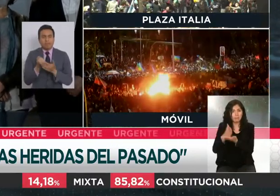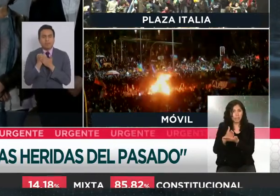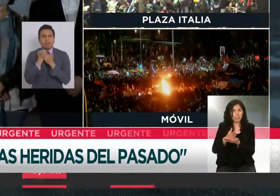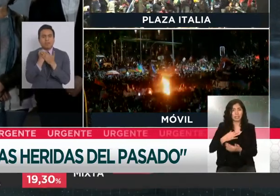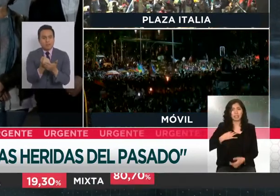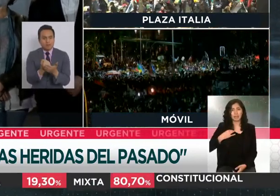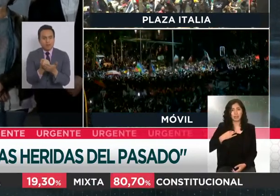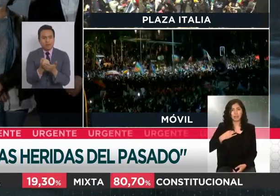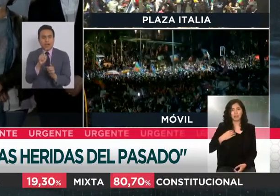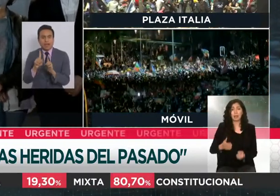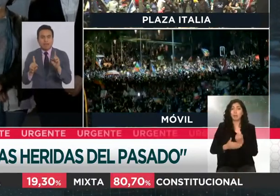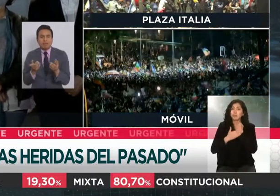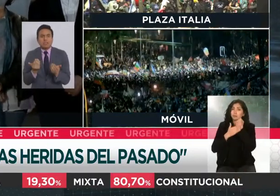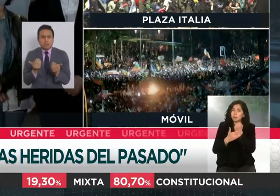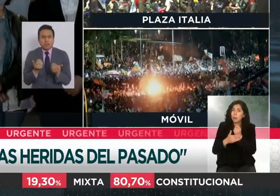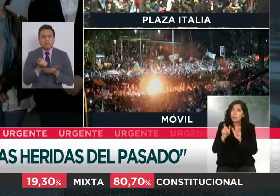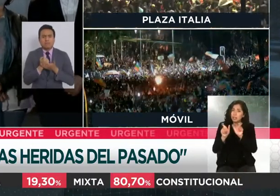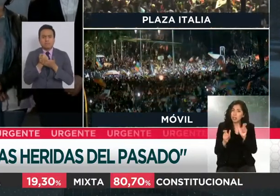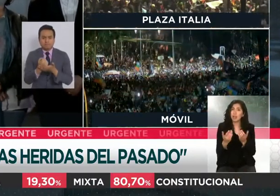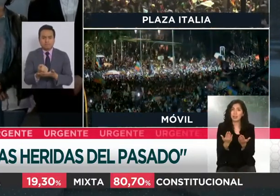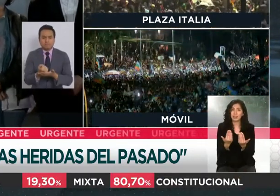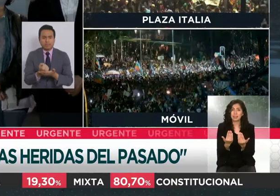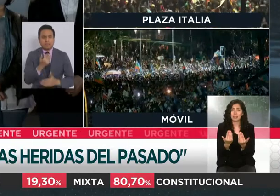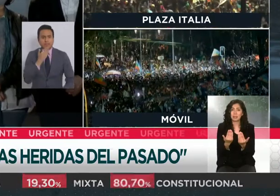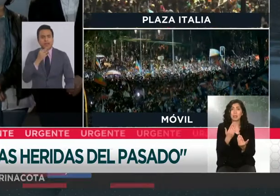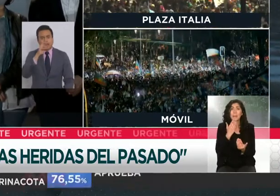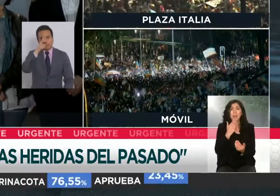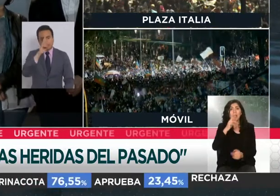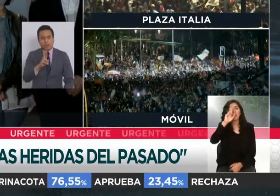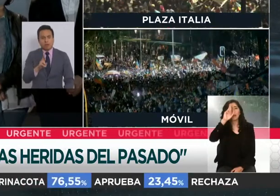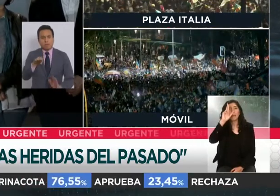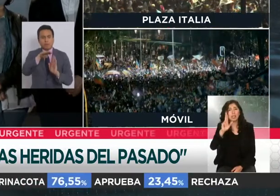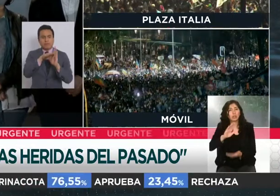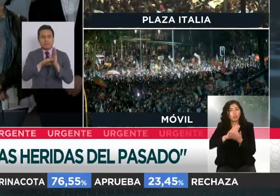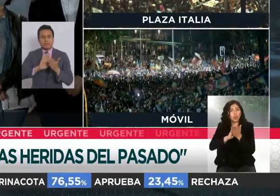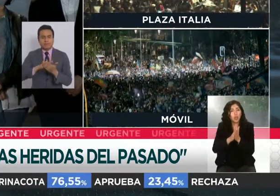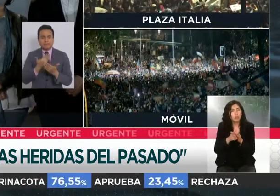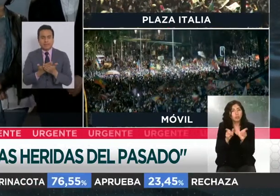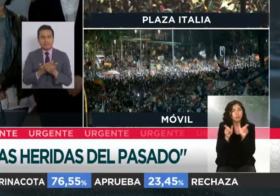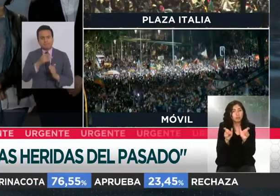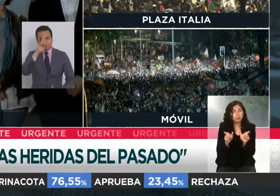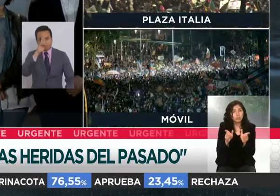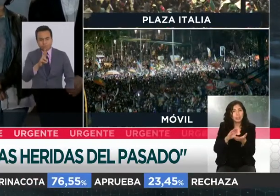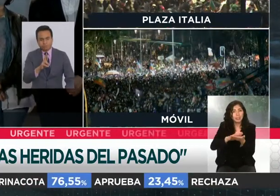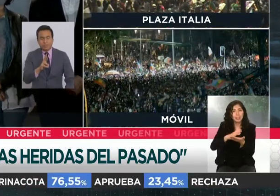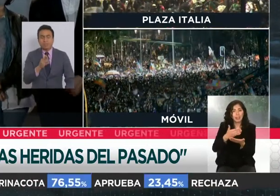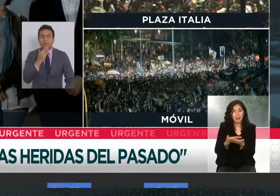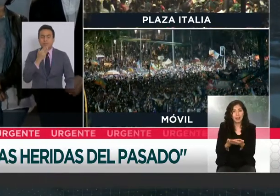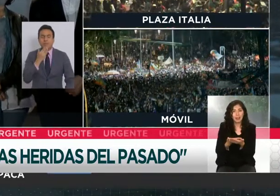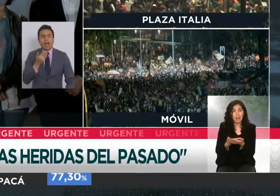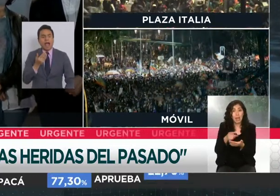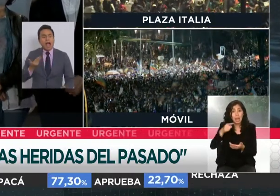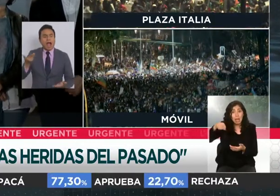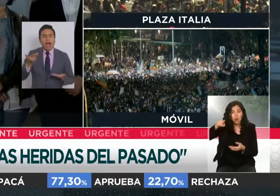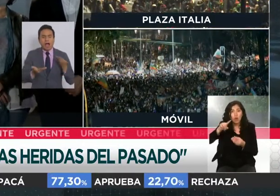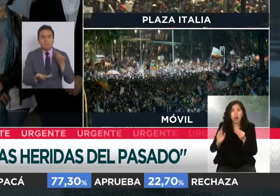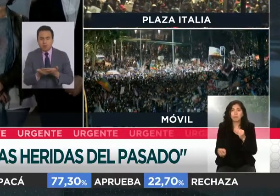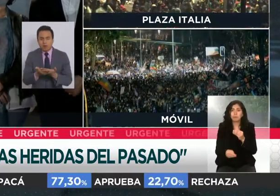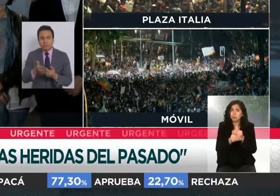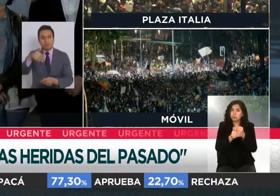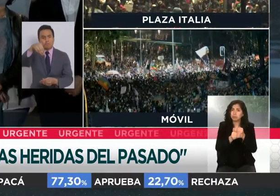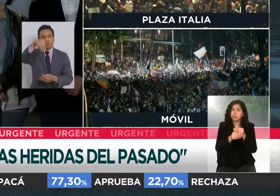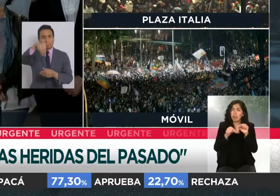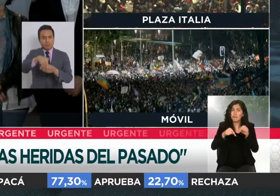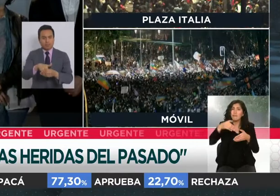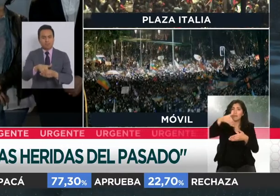colaboraron con aquellos que lo necesitaban, que respetaron las medidas sanitarias y que hicieron su aporte votando